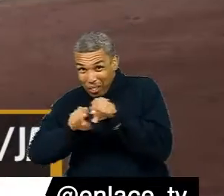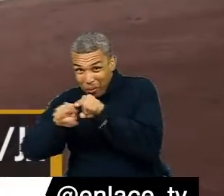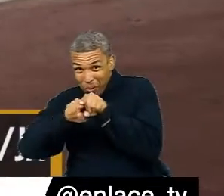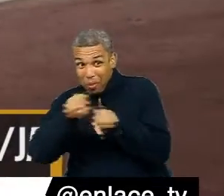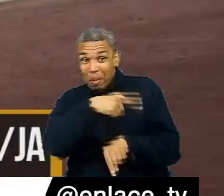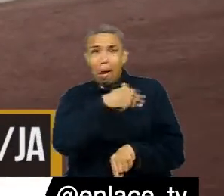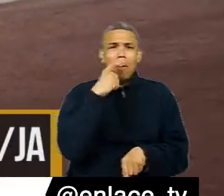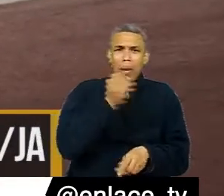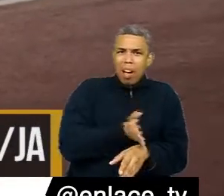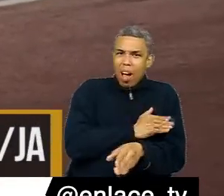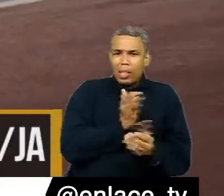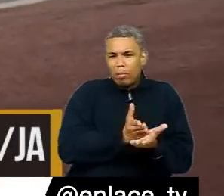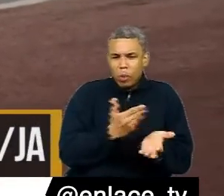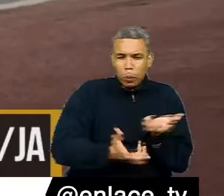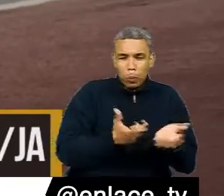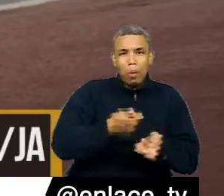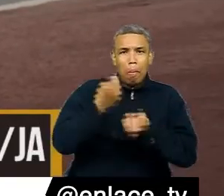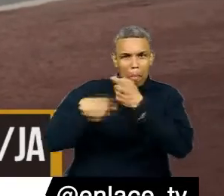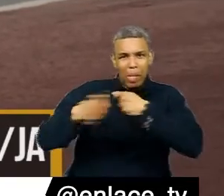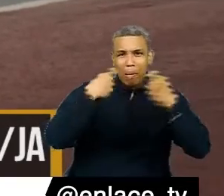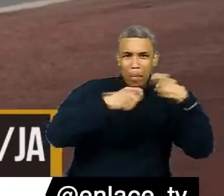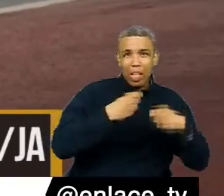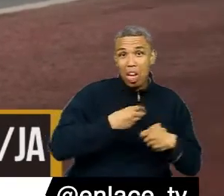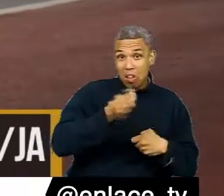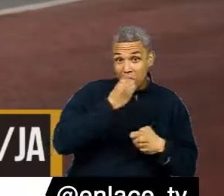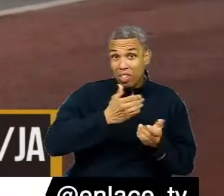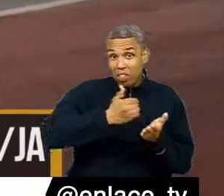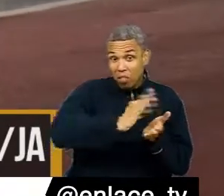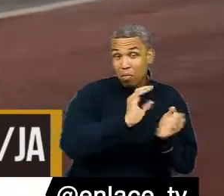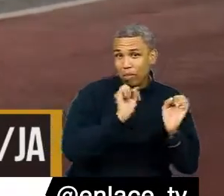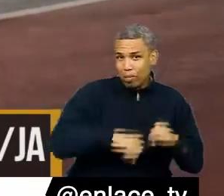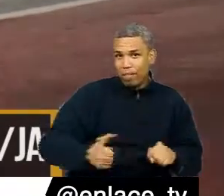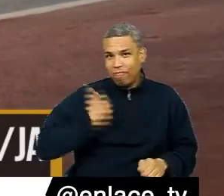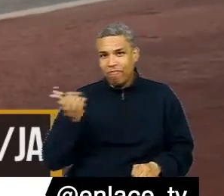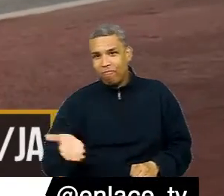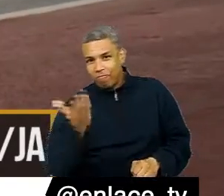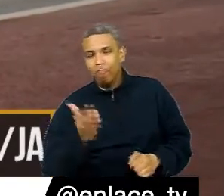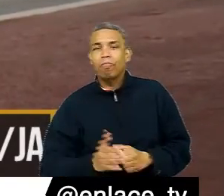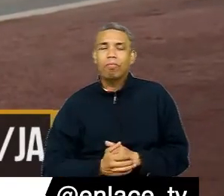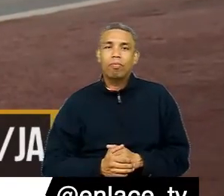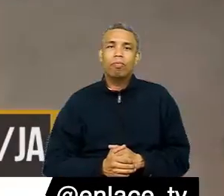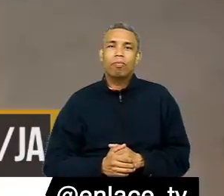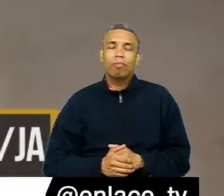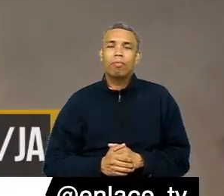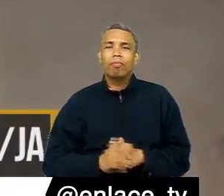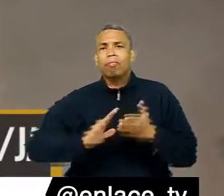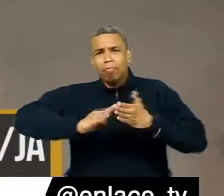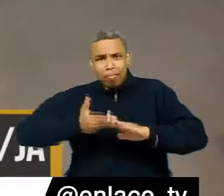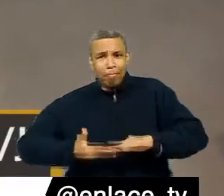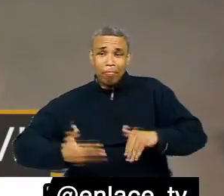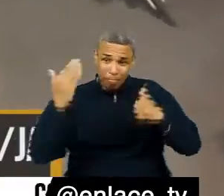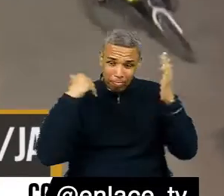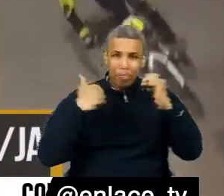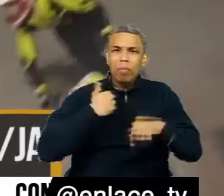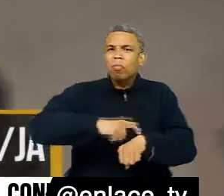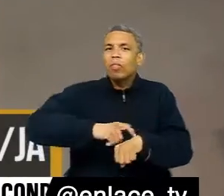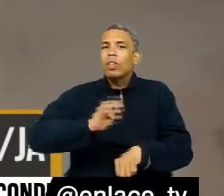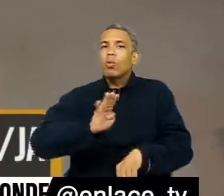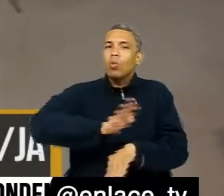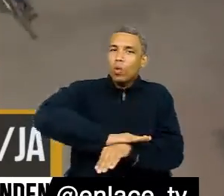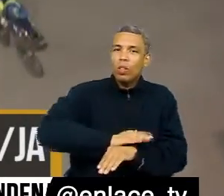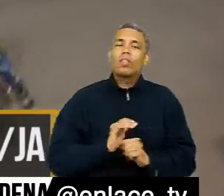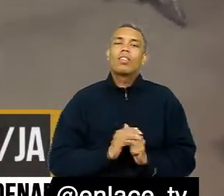Campo reiteró la invitación a los barranqueños para que acompañen a los deportistas de la ciudad y el departamento en la pista municipal de BMX a partir de las 4 de la